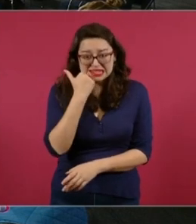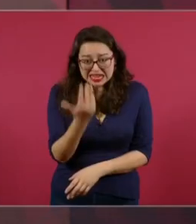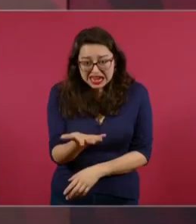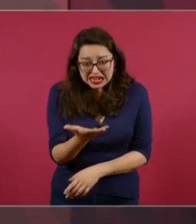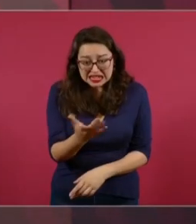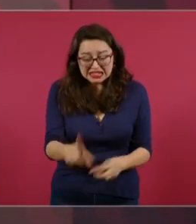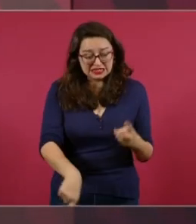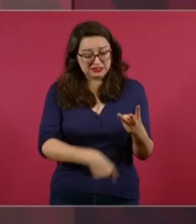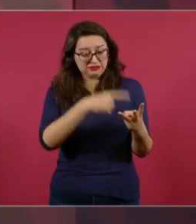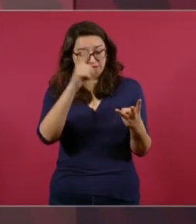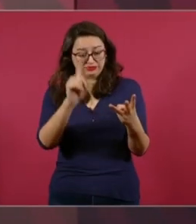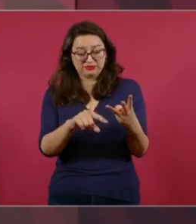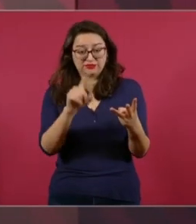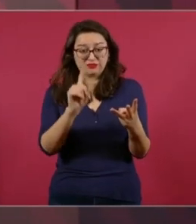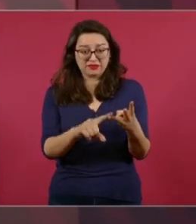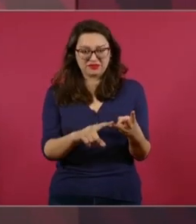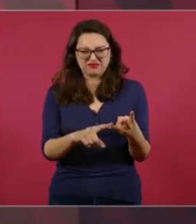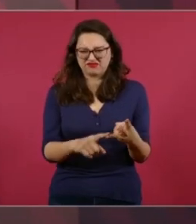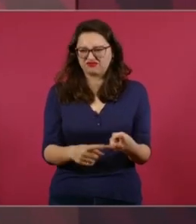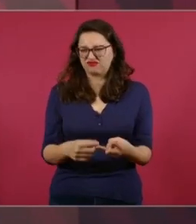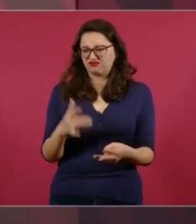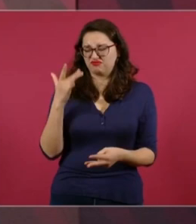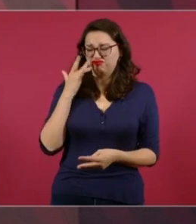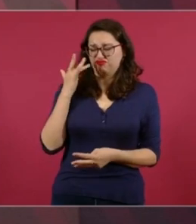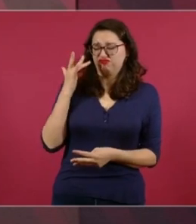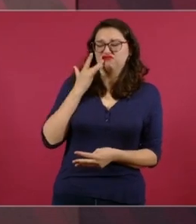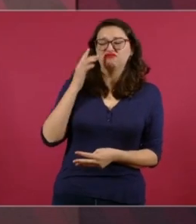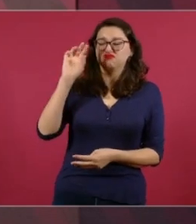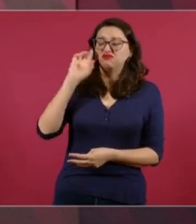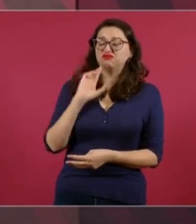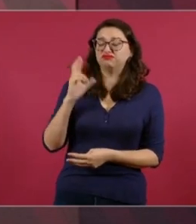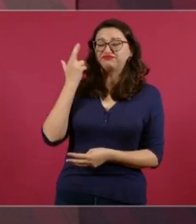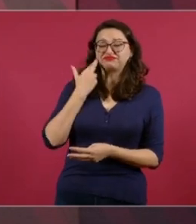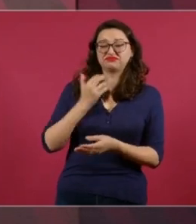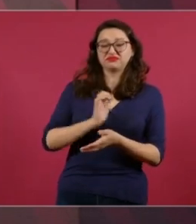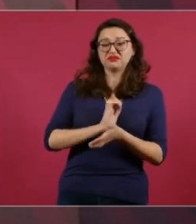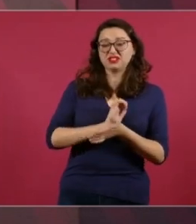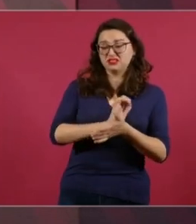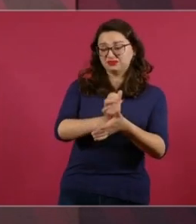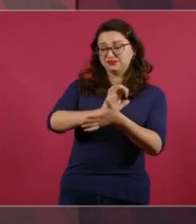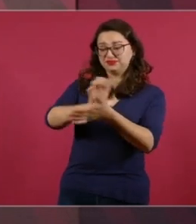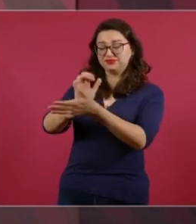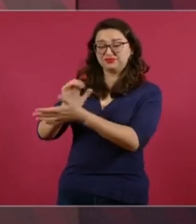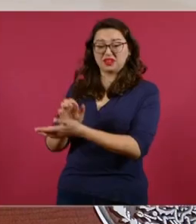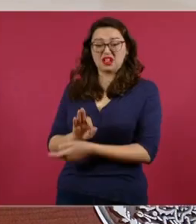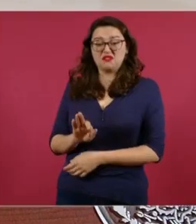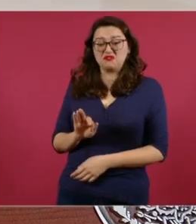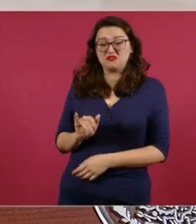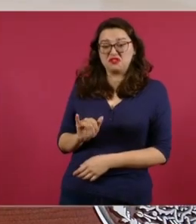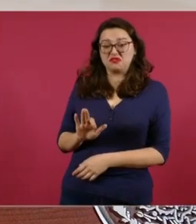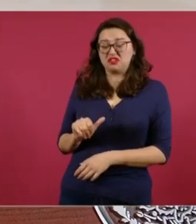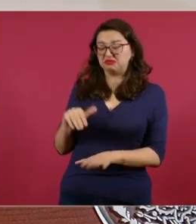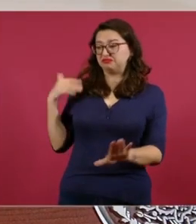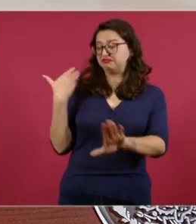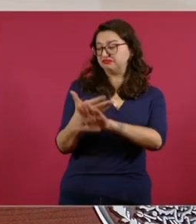que regrese el clasismo, el racismo, los fifís,